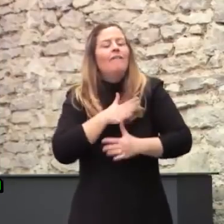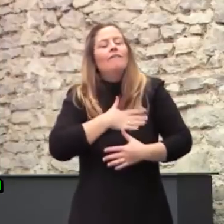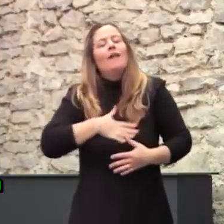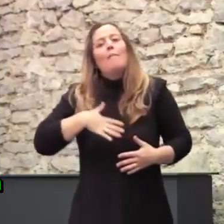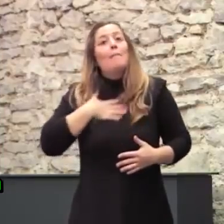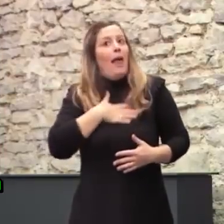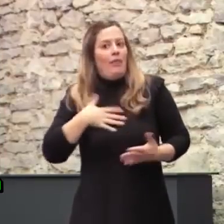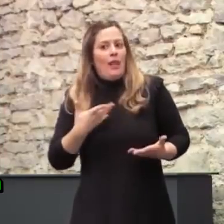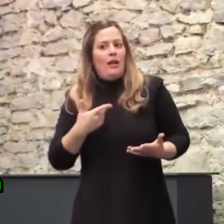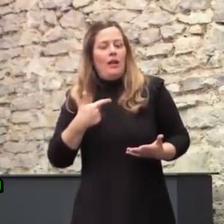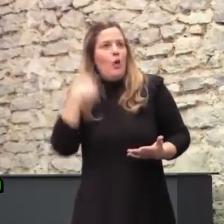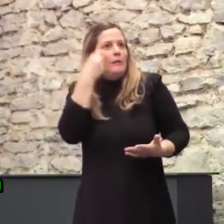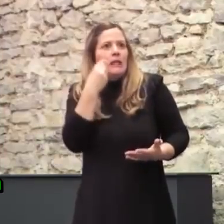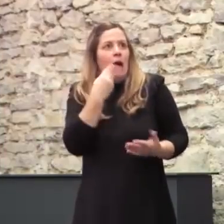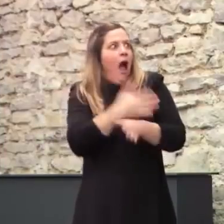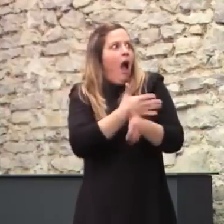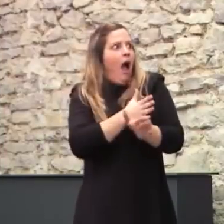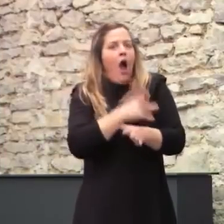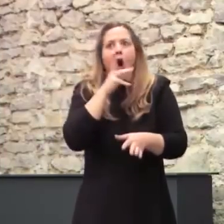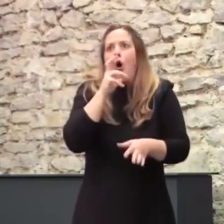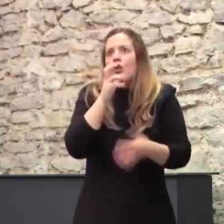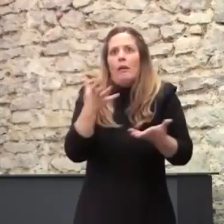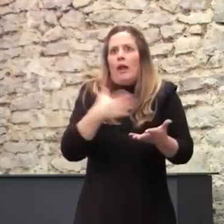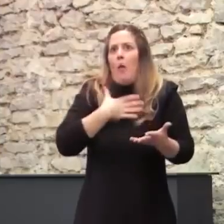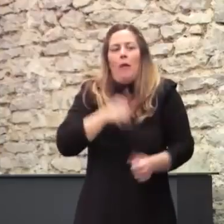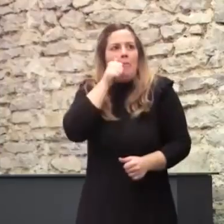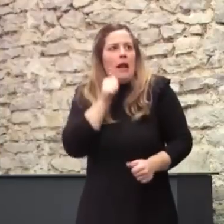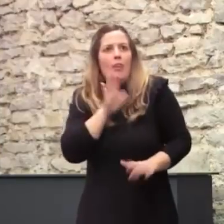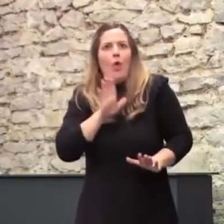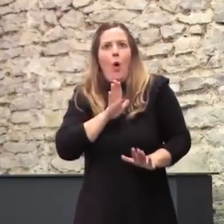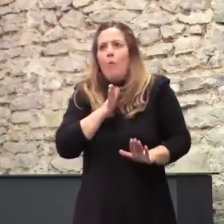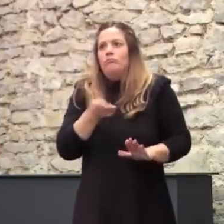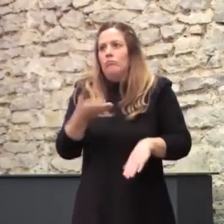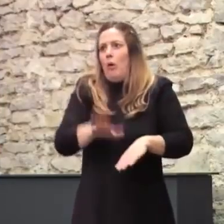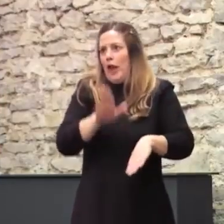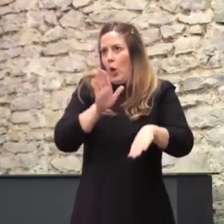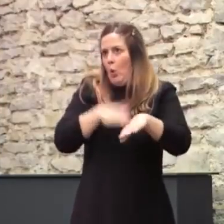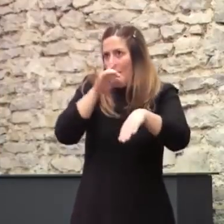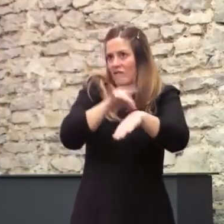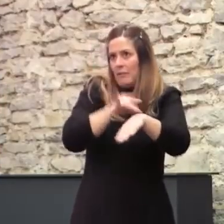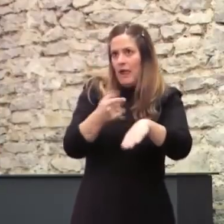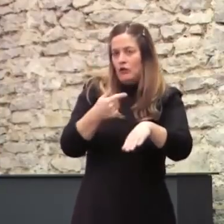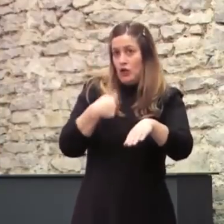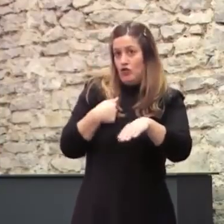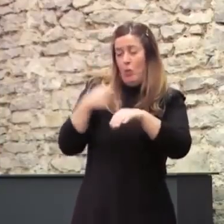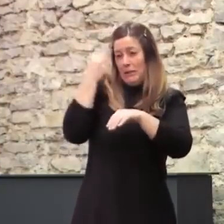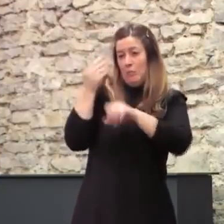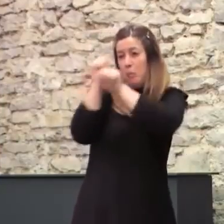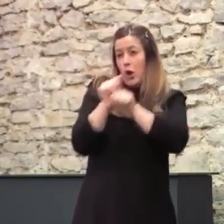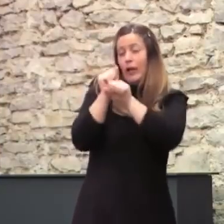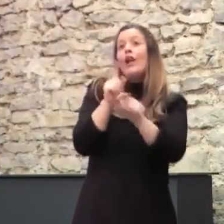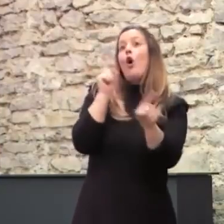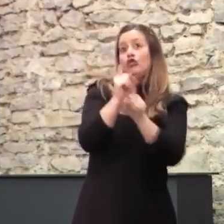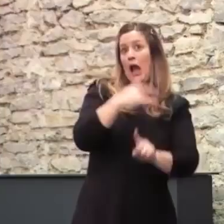podías quedar embarazada o morir de una enfermedad. O sea, me hablaron de que me tenía que proteger contra el amor, ¿eh? Pero